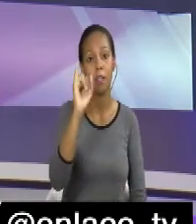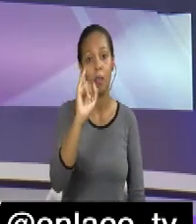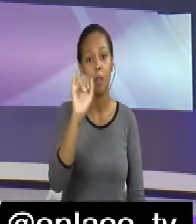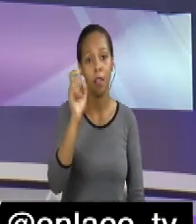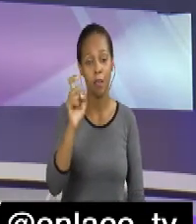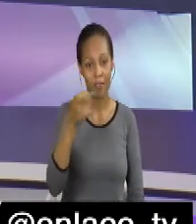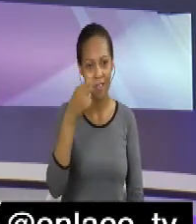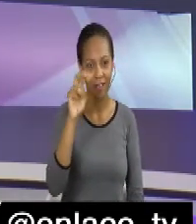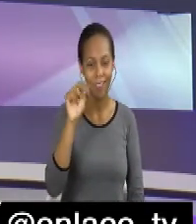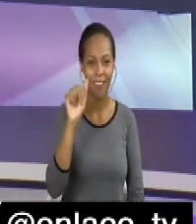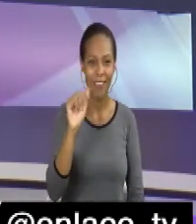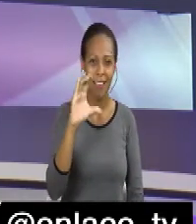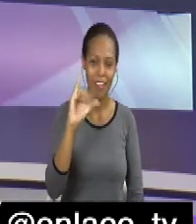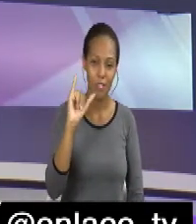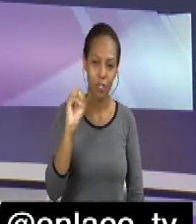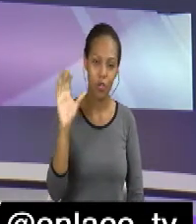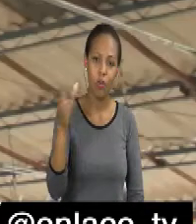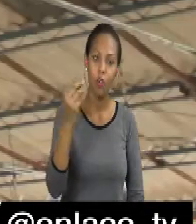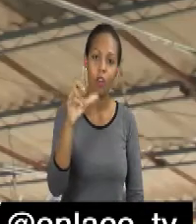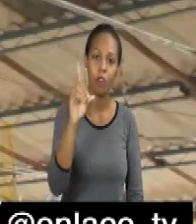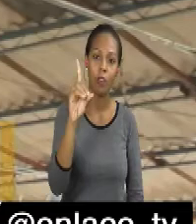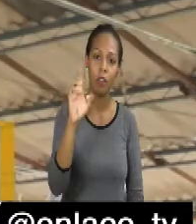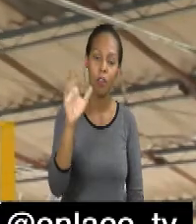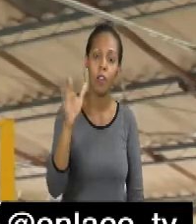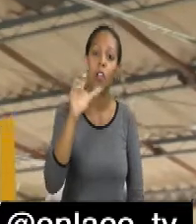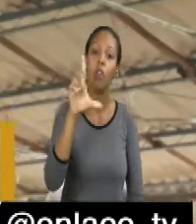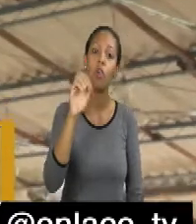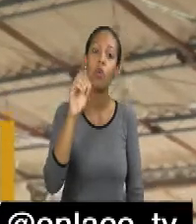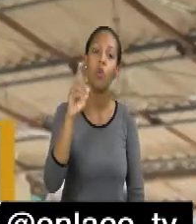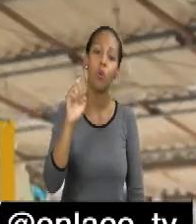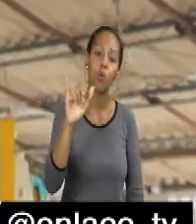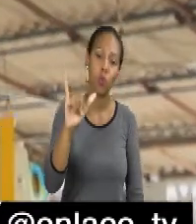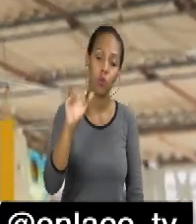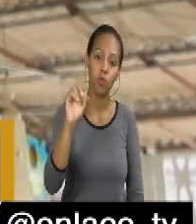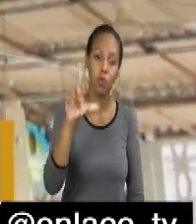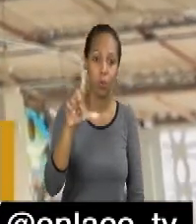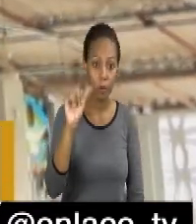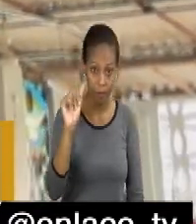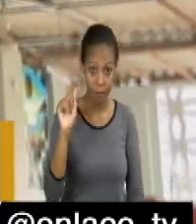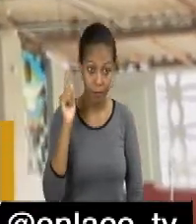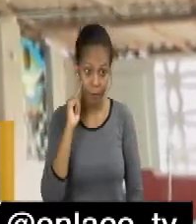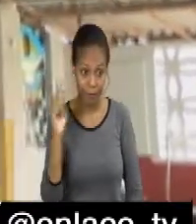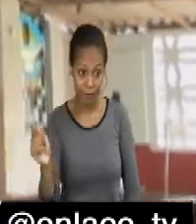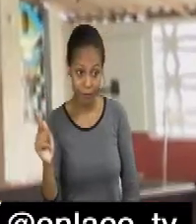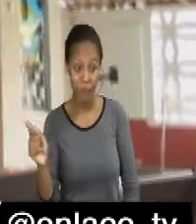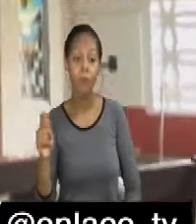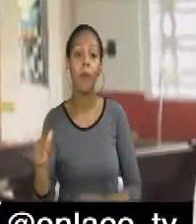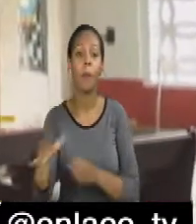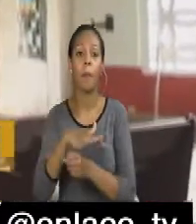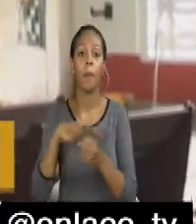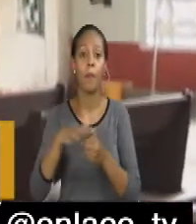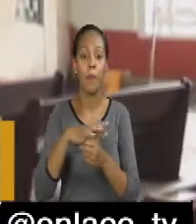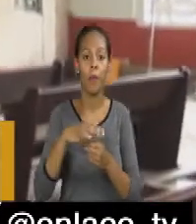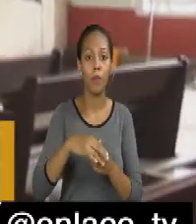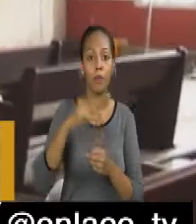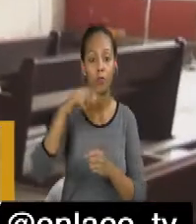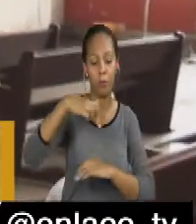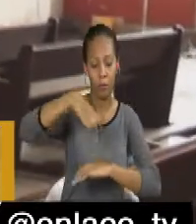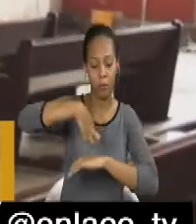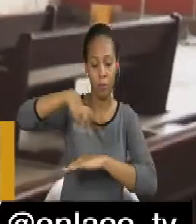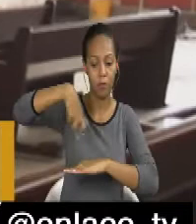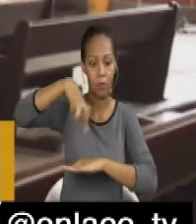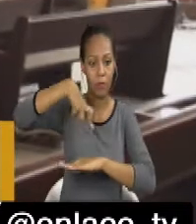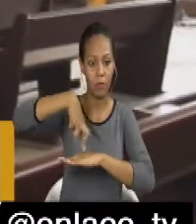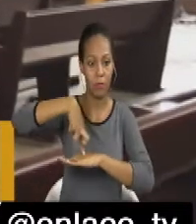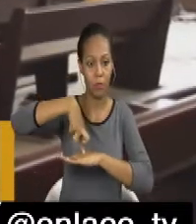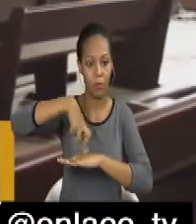la infraestructura del templo. El próximo domingo en la parroquia San Ignacio de Loyola, en el barrio El Parnaso, se realizará una jornada